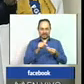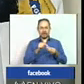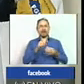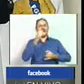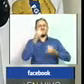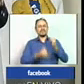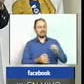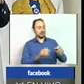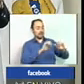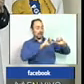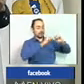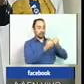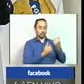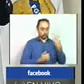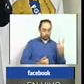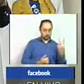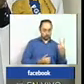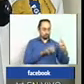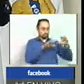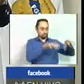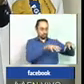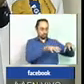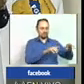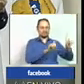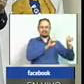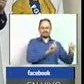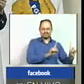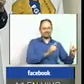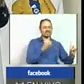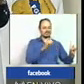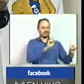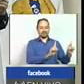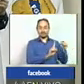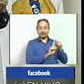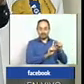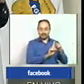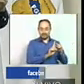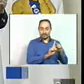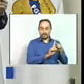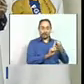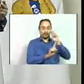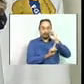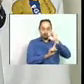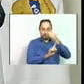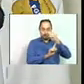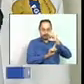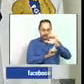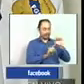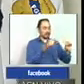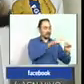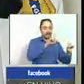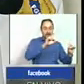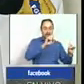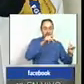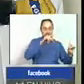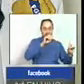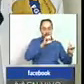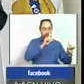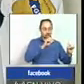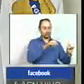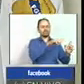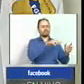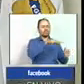llega a las dos sociedades que habían ido a adquirir Miguel Menéndez y Leopoldo Zamur a